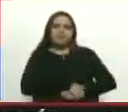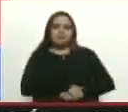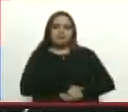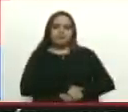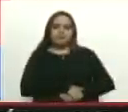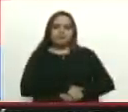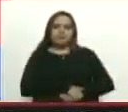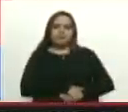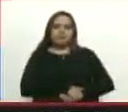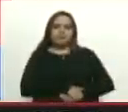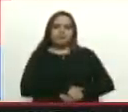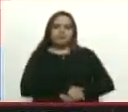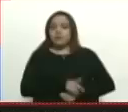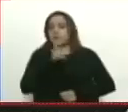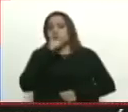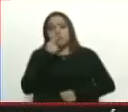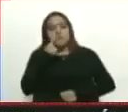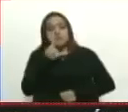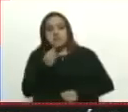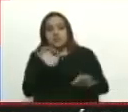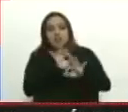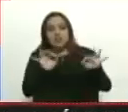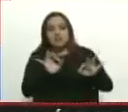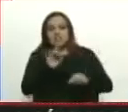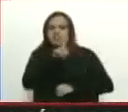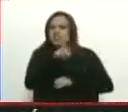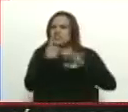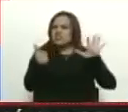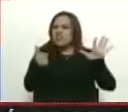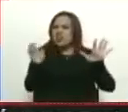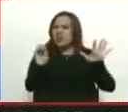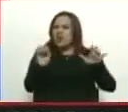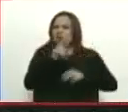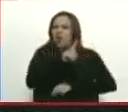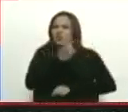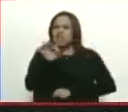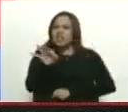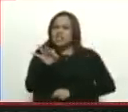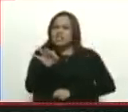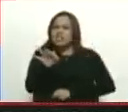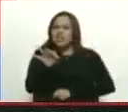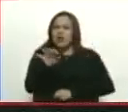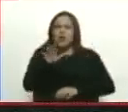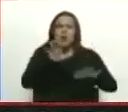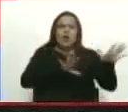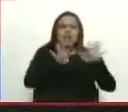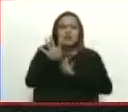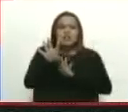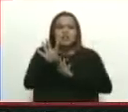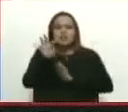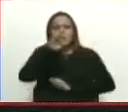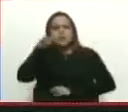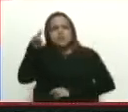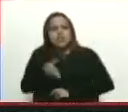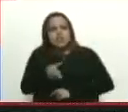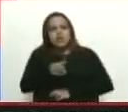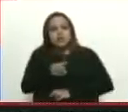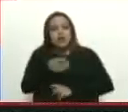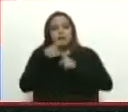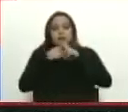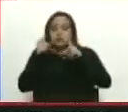En ninguna parte de ese análisis. Entonces, ese es un 16, un 17, un 13, un 14% de un 6% del total. Que si tú le